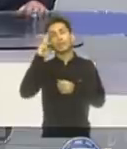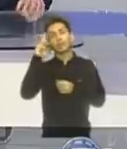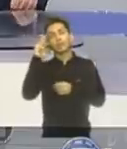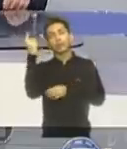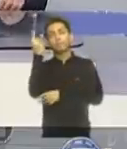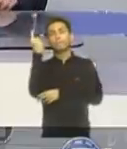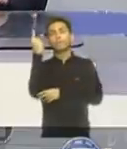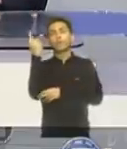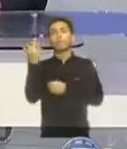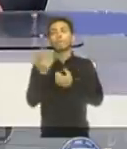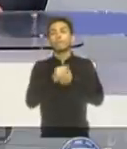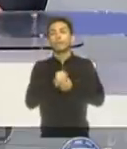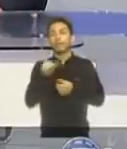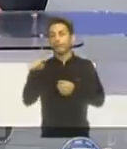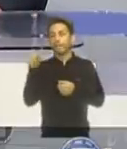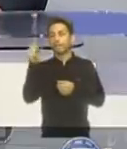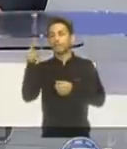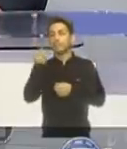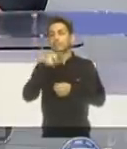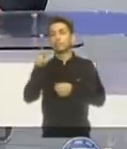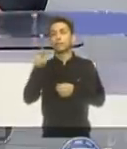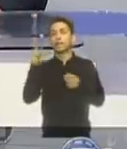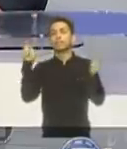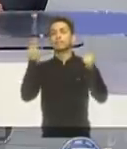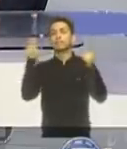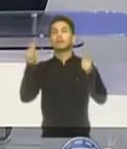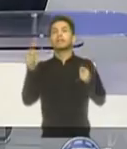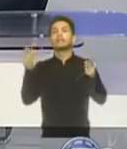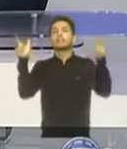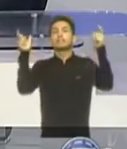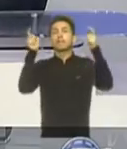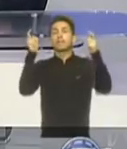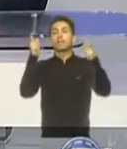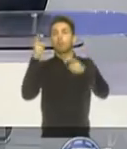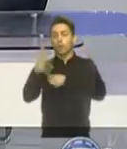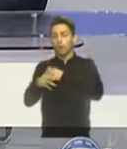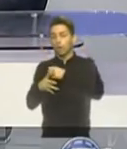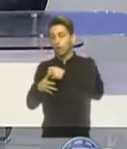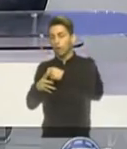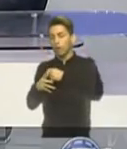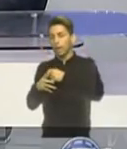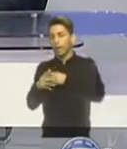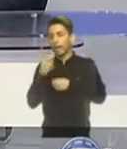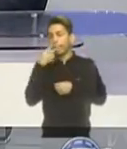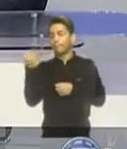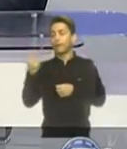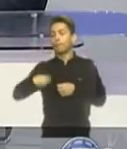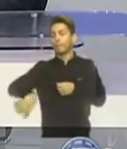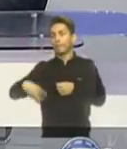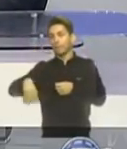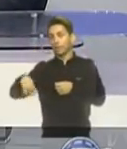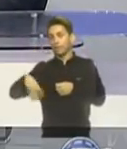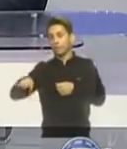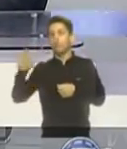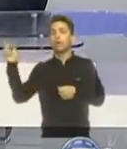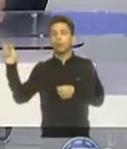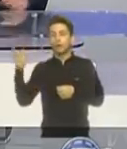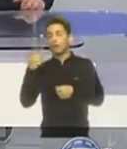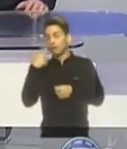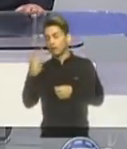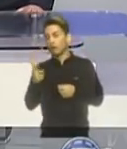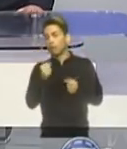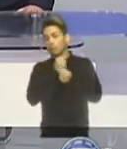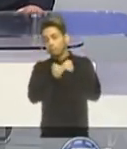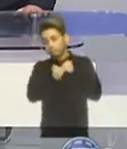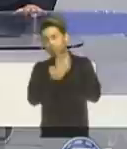en el fin de semana se conmemoró al santo hermano Pedro, el santo de Guatemala, también algo muy nuestro y sobre todo tan identificado con